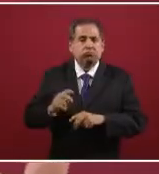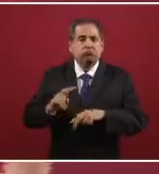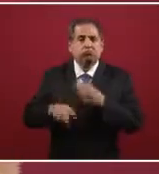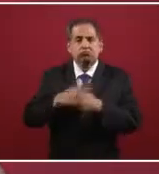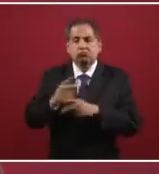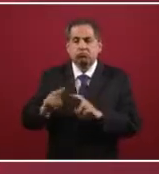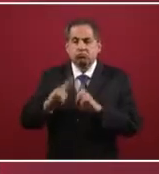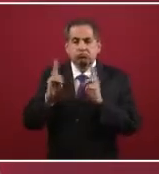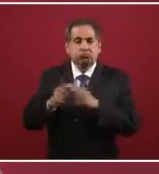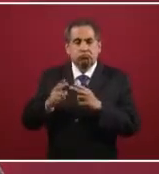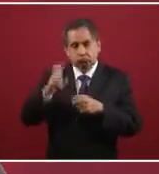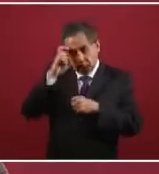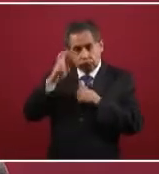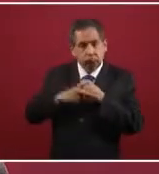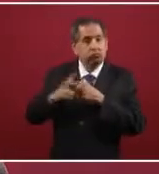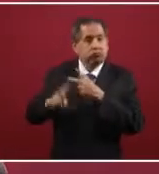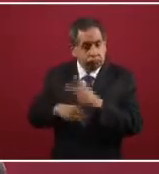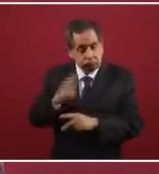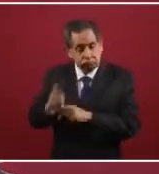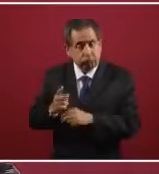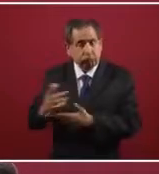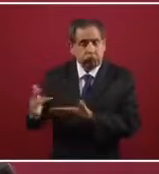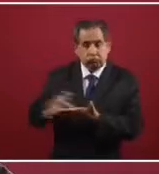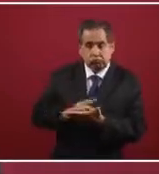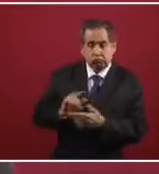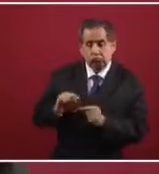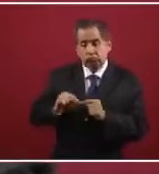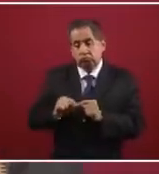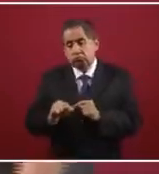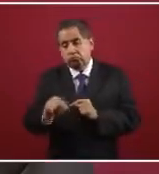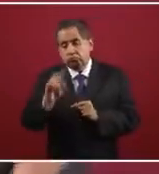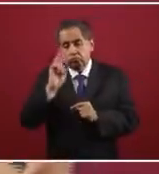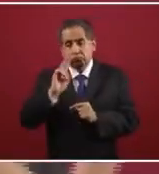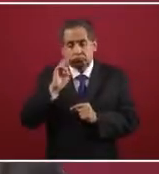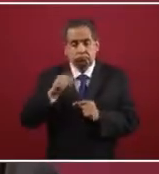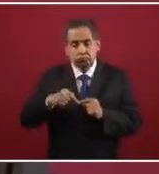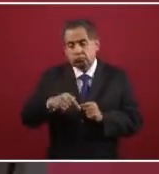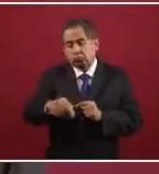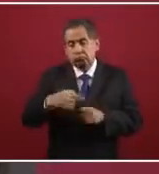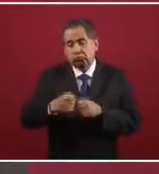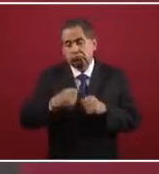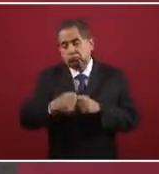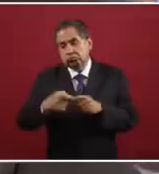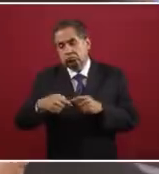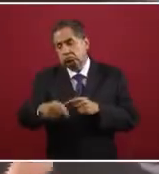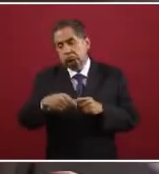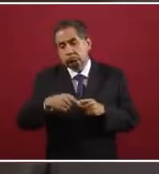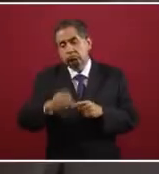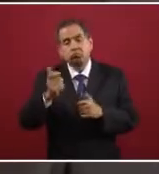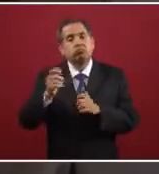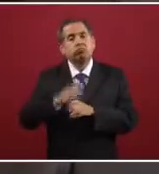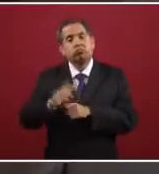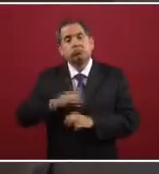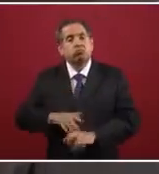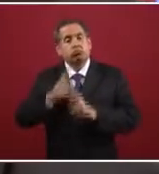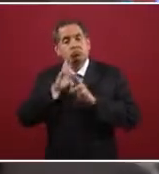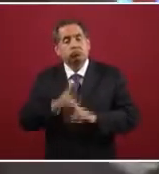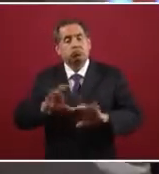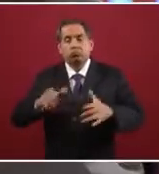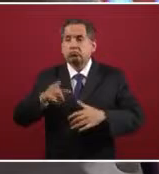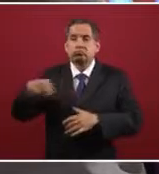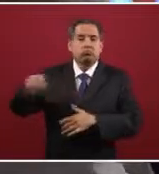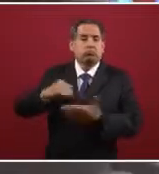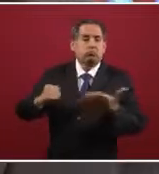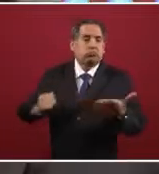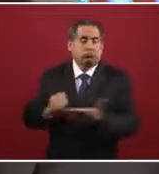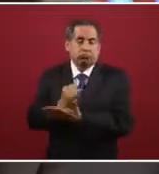Europea ya está en ese punto. Entonces, lo que recibiremos pronto, bueno, hacia el fin del año, es los resultados de la decisión que